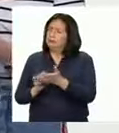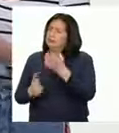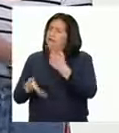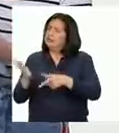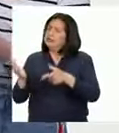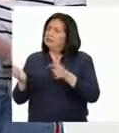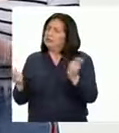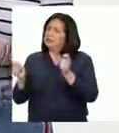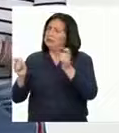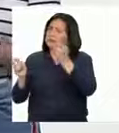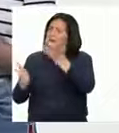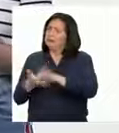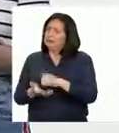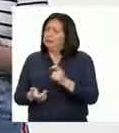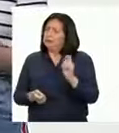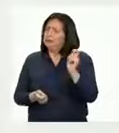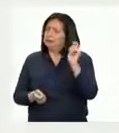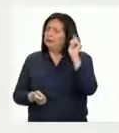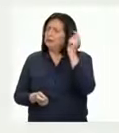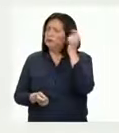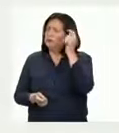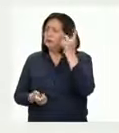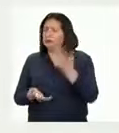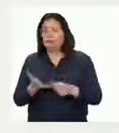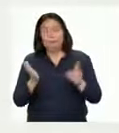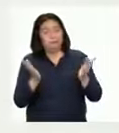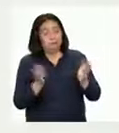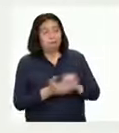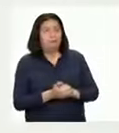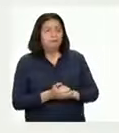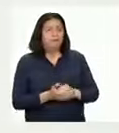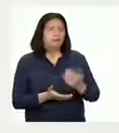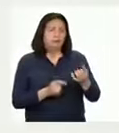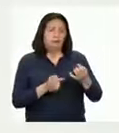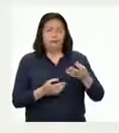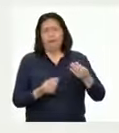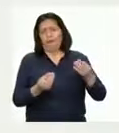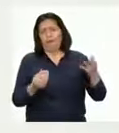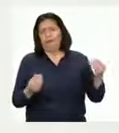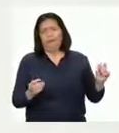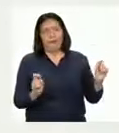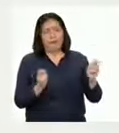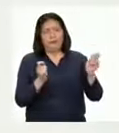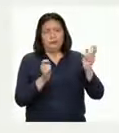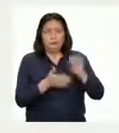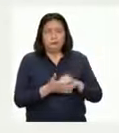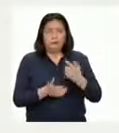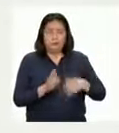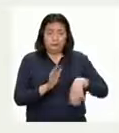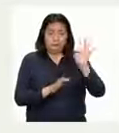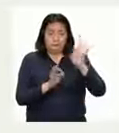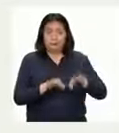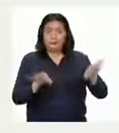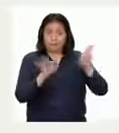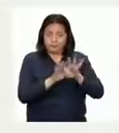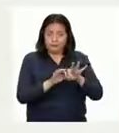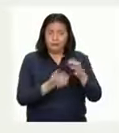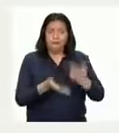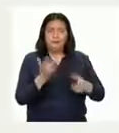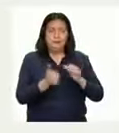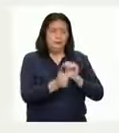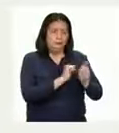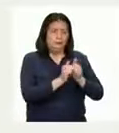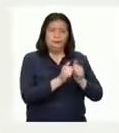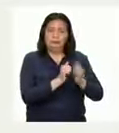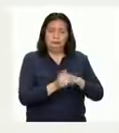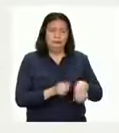festividad tradicional se celebra en Trujillo? Bueno, Patti, tenemos muchas festividades, pero las más importantes son el concurso